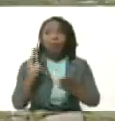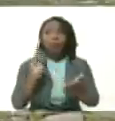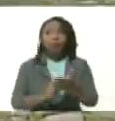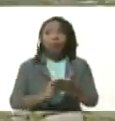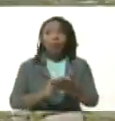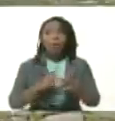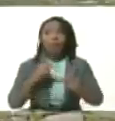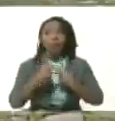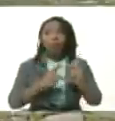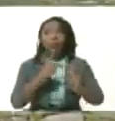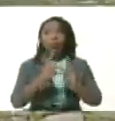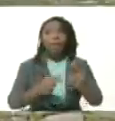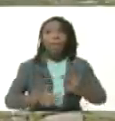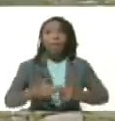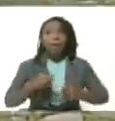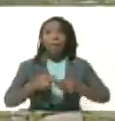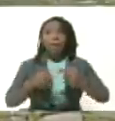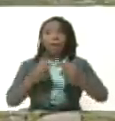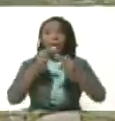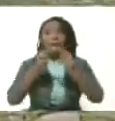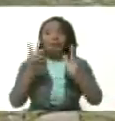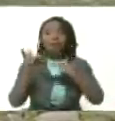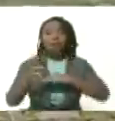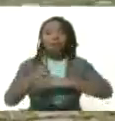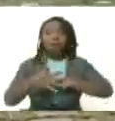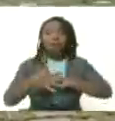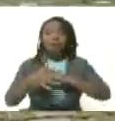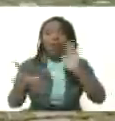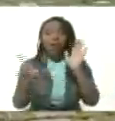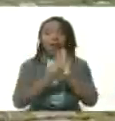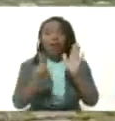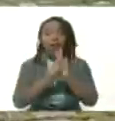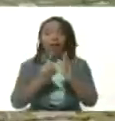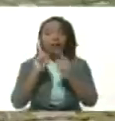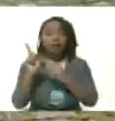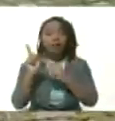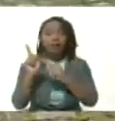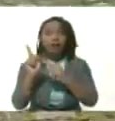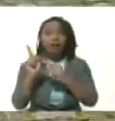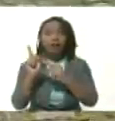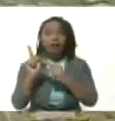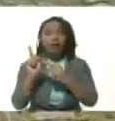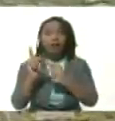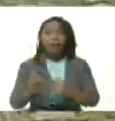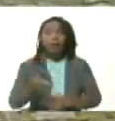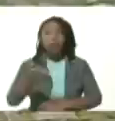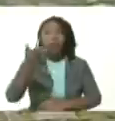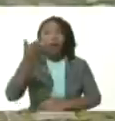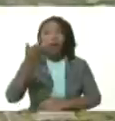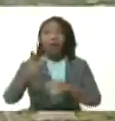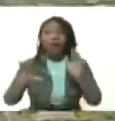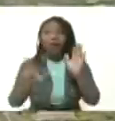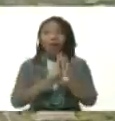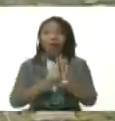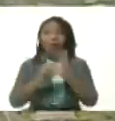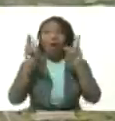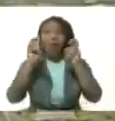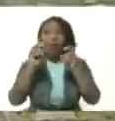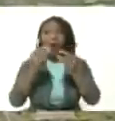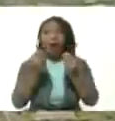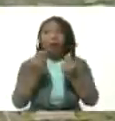el proceso de construcción en técnica legislativa de esta novedosa e importante ley para la nueva